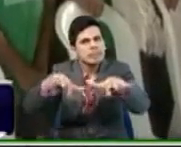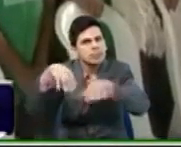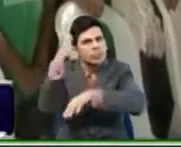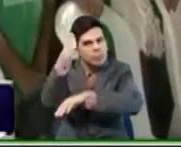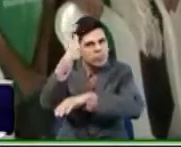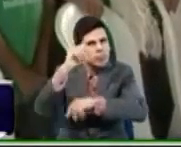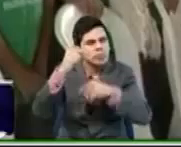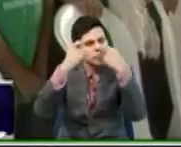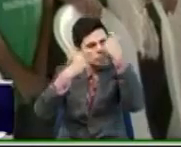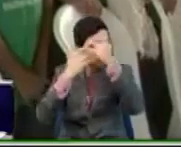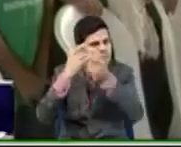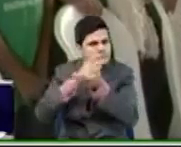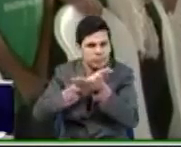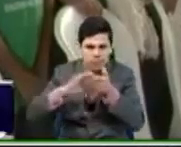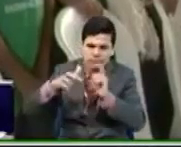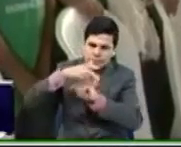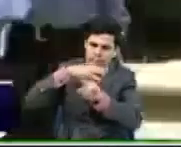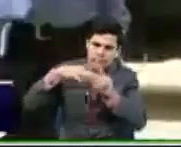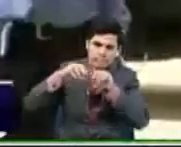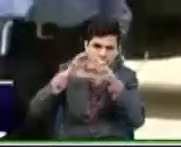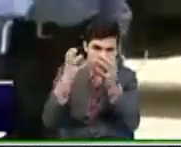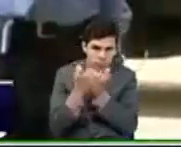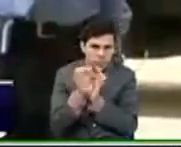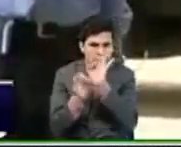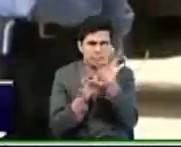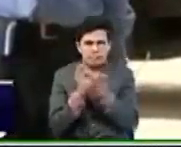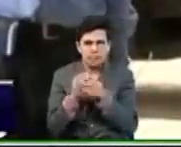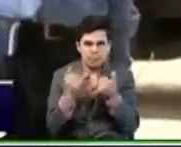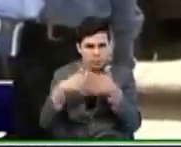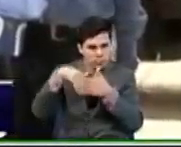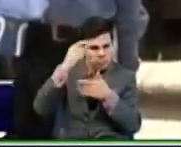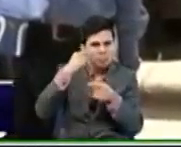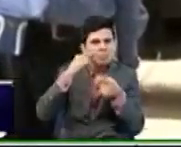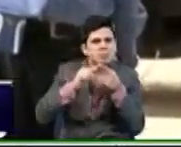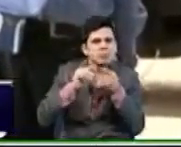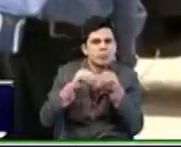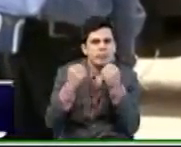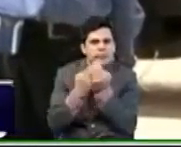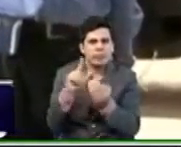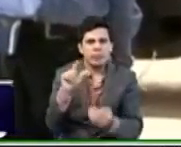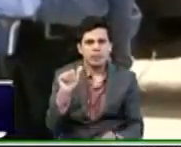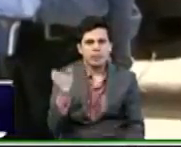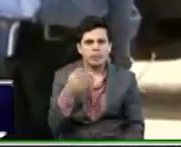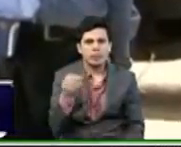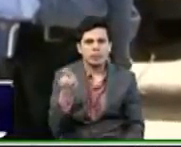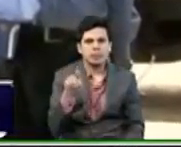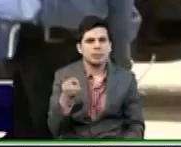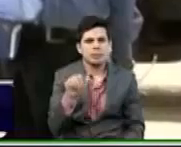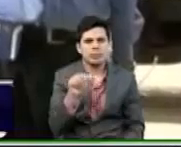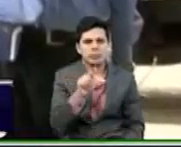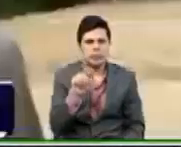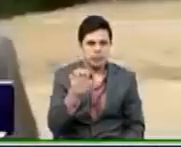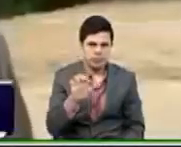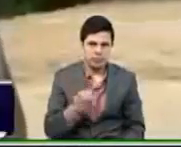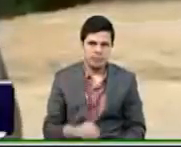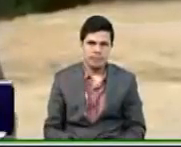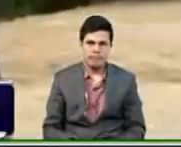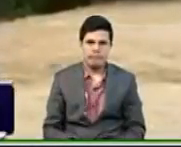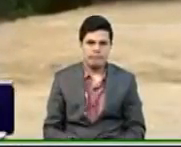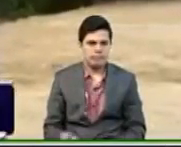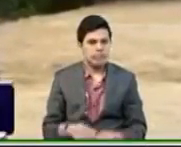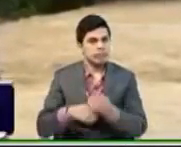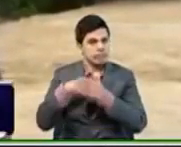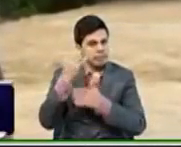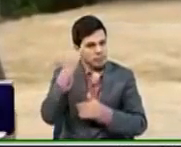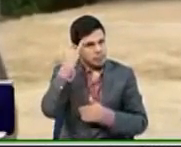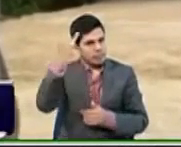crear conciencia para la conservación del planeta. Esta iniciativa nace en el Colegio La Salle. Es una iniciativa de todos y cada